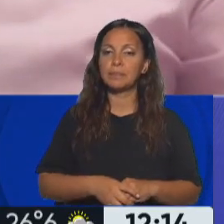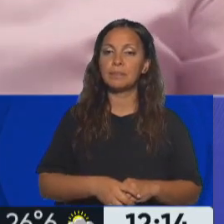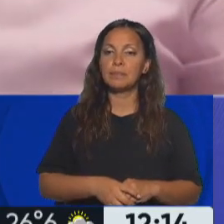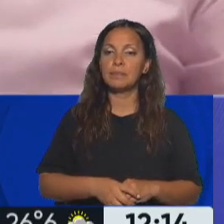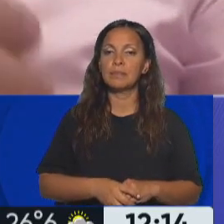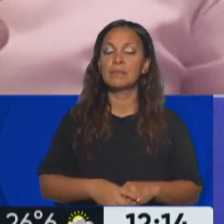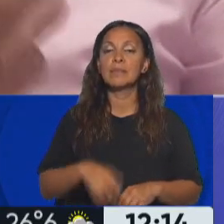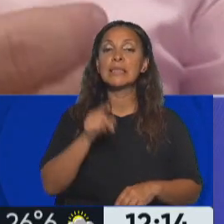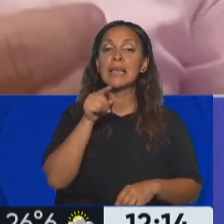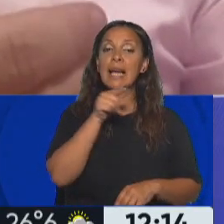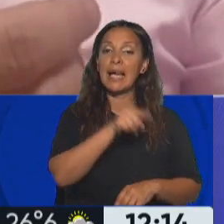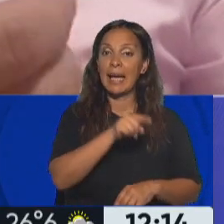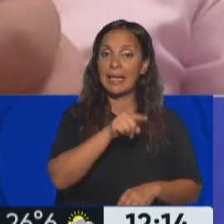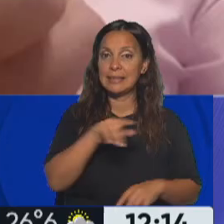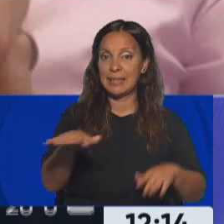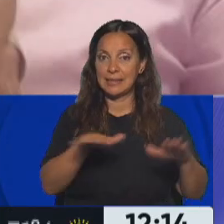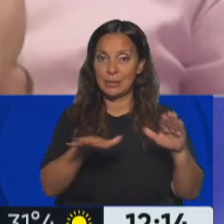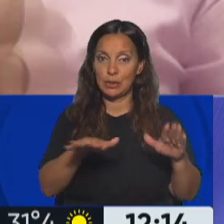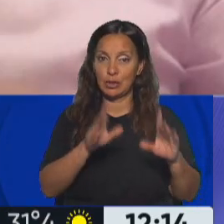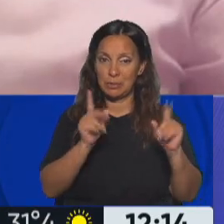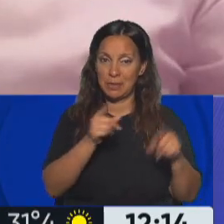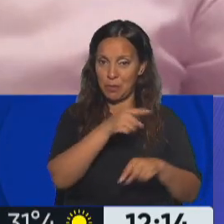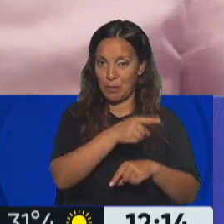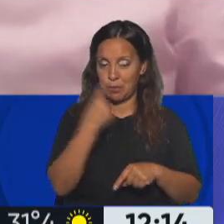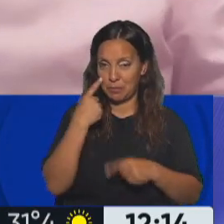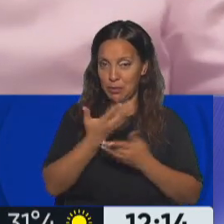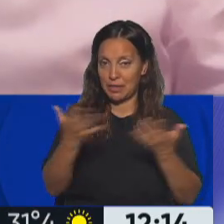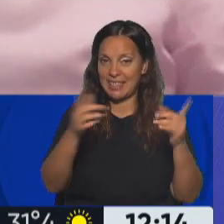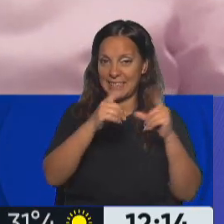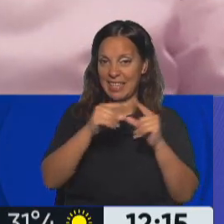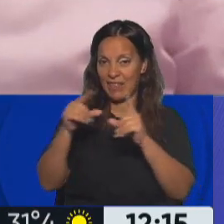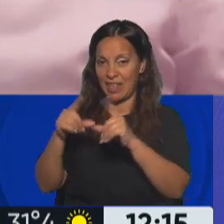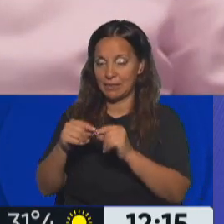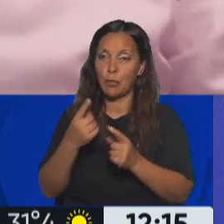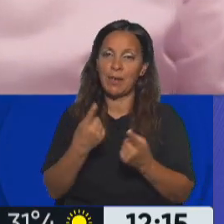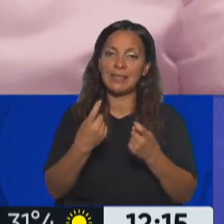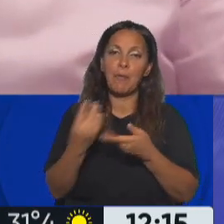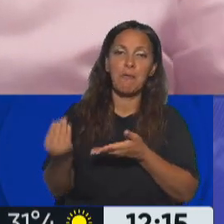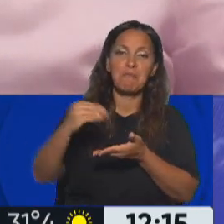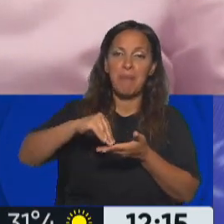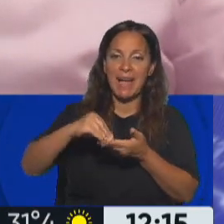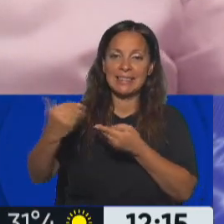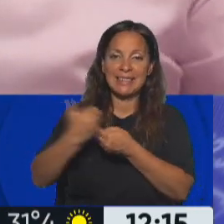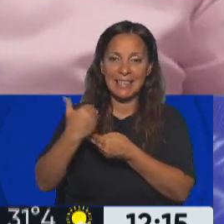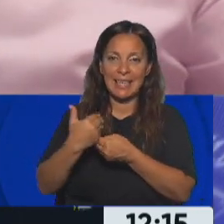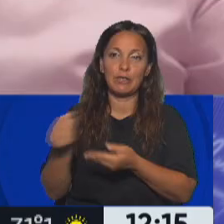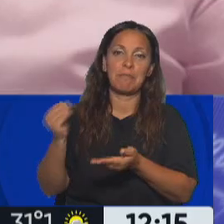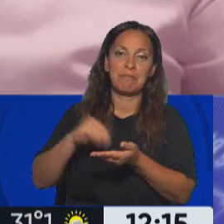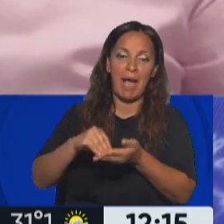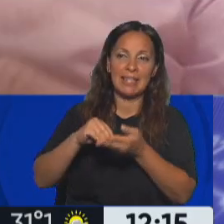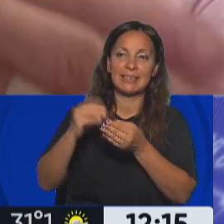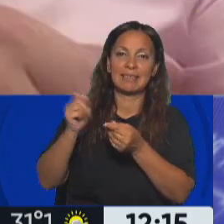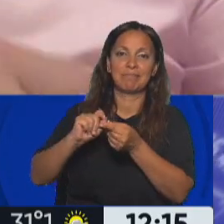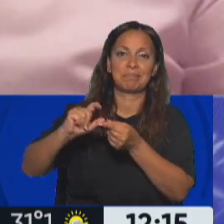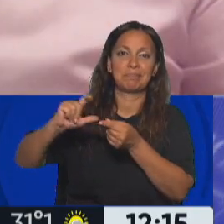de ese escenario que planteas, de la necesidad de tener muchos más recursos y de mucho más superávit por parte del gobierno,